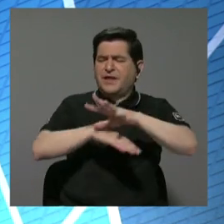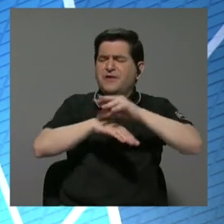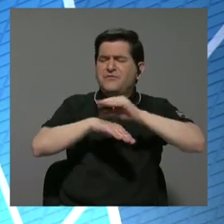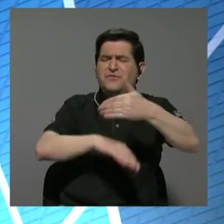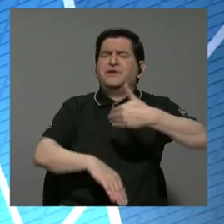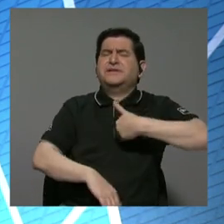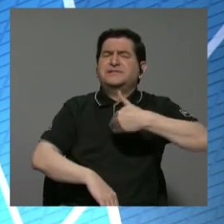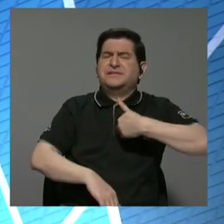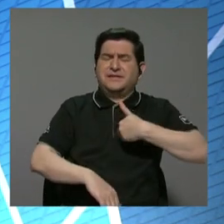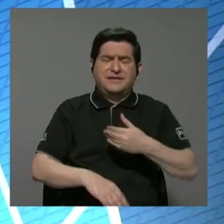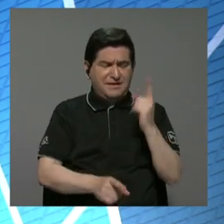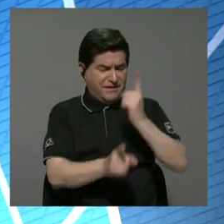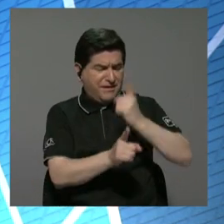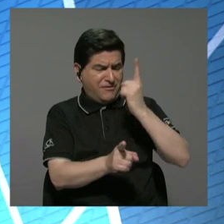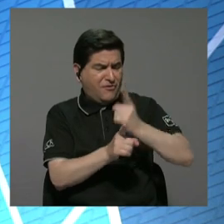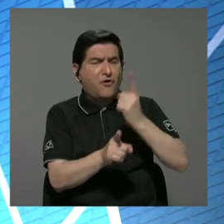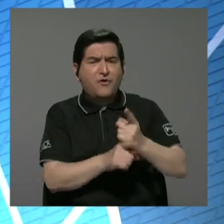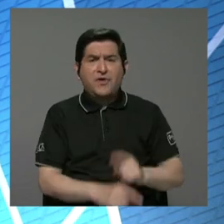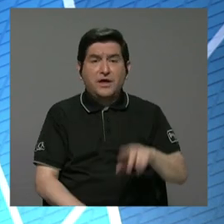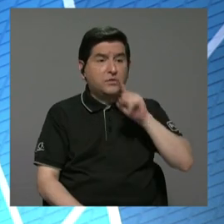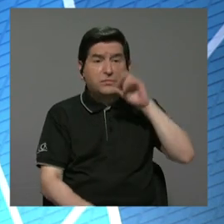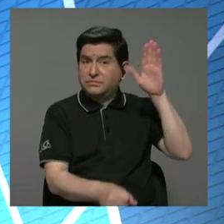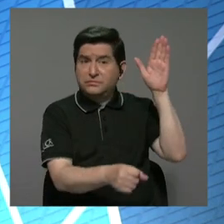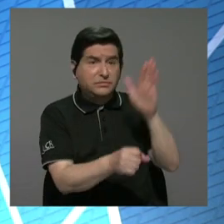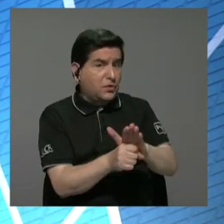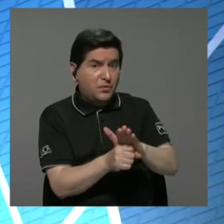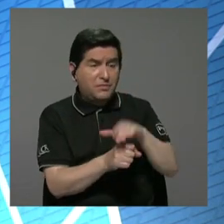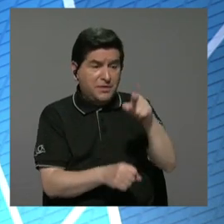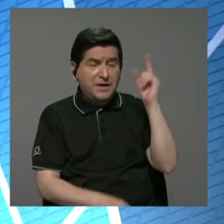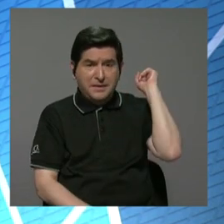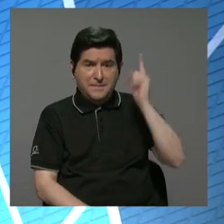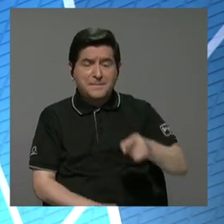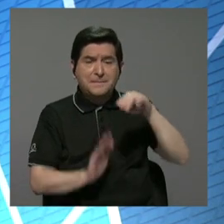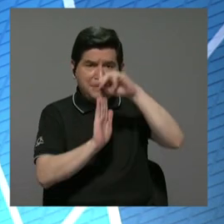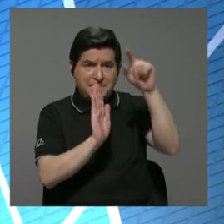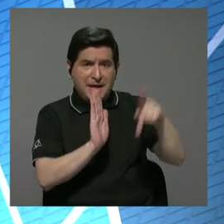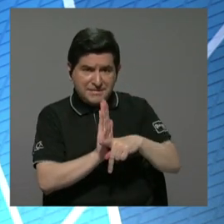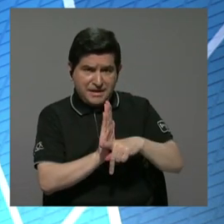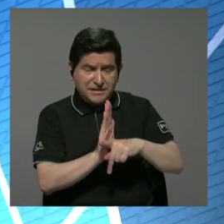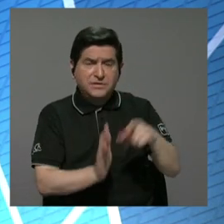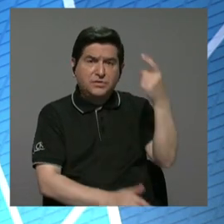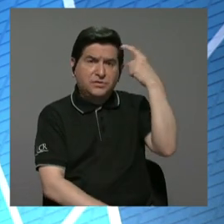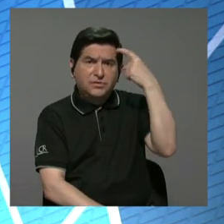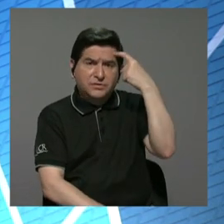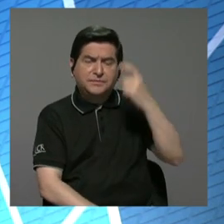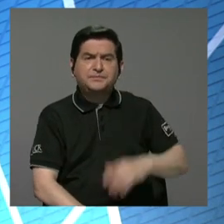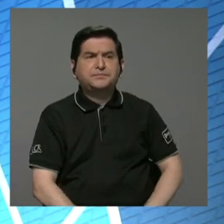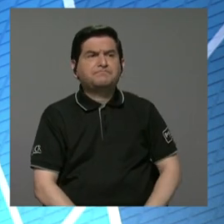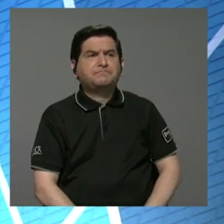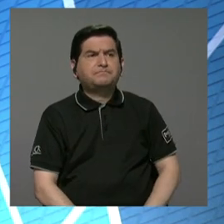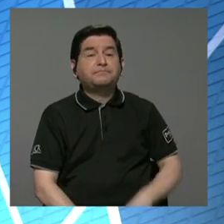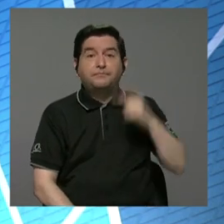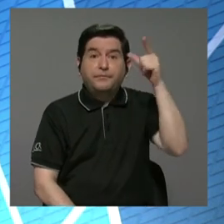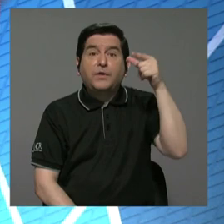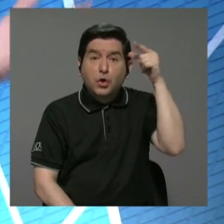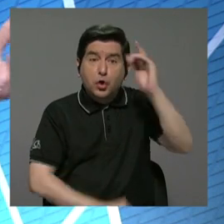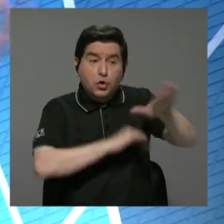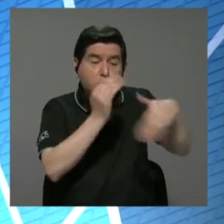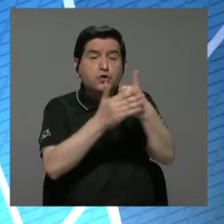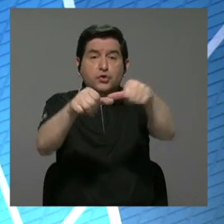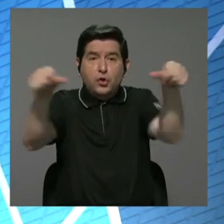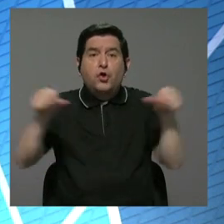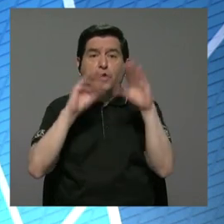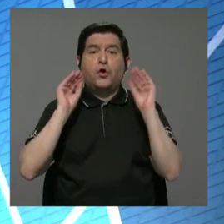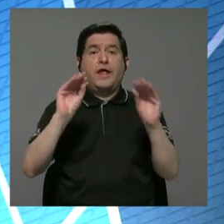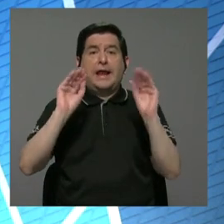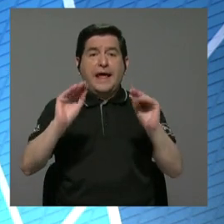implicaciones tiene efectivamente no cumplir con ese mandato constitucional a nivel, bueno, evidentemente todo el sector